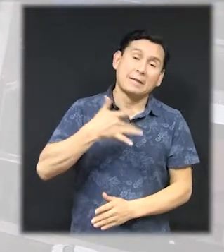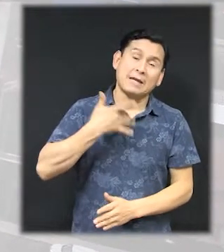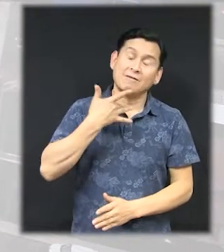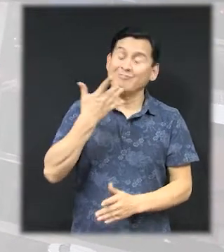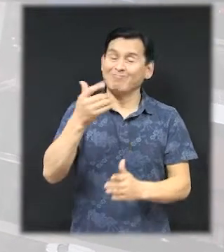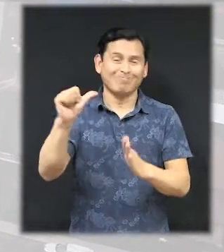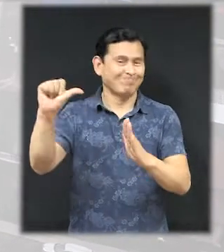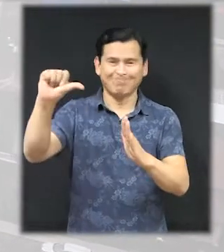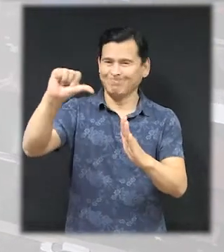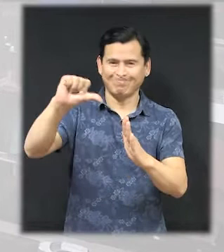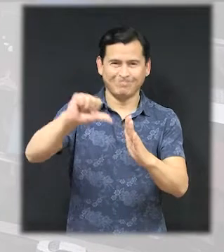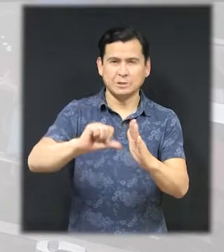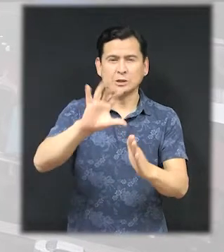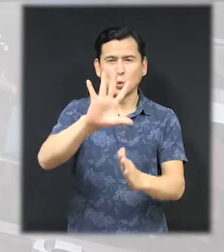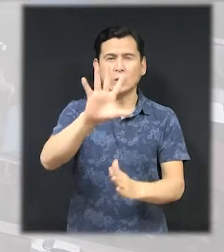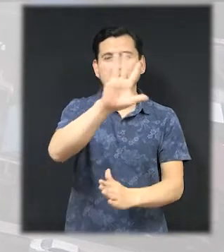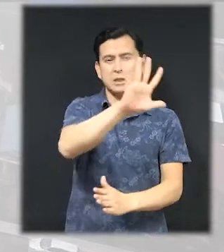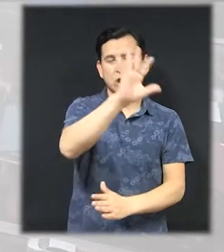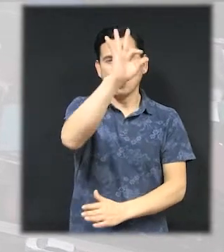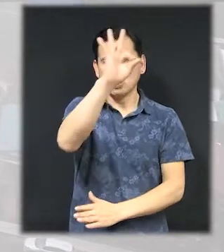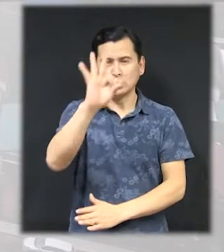lamentablemente cayendo en un